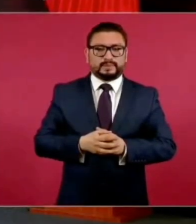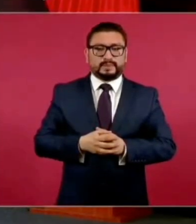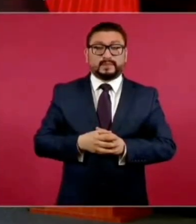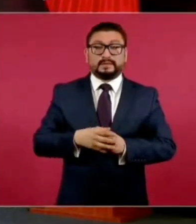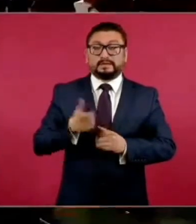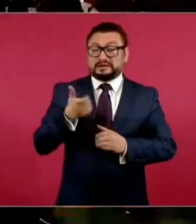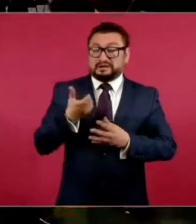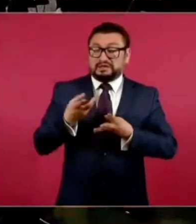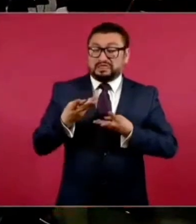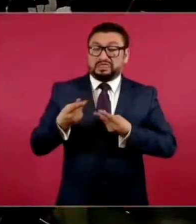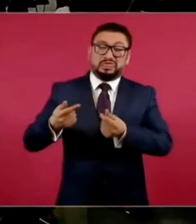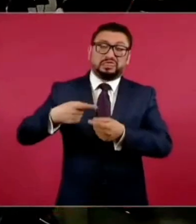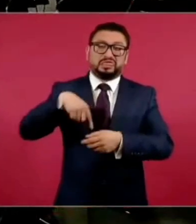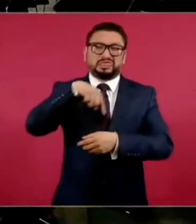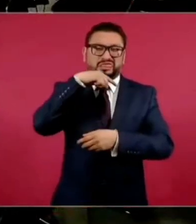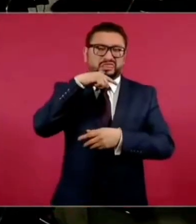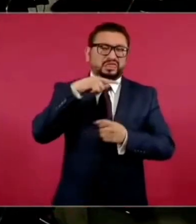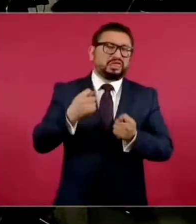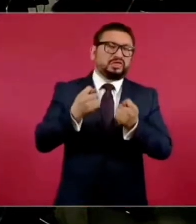superfluos,